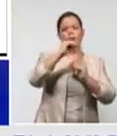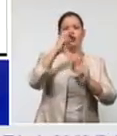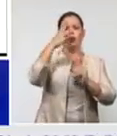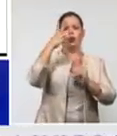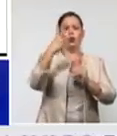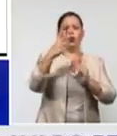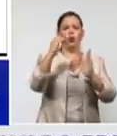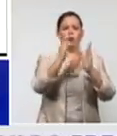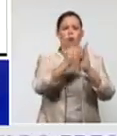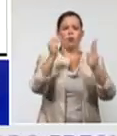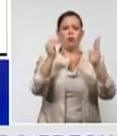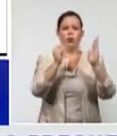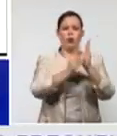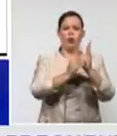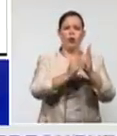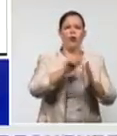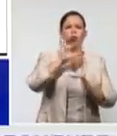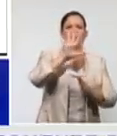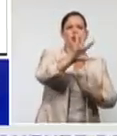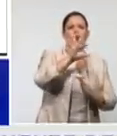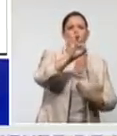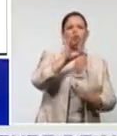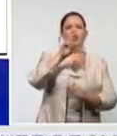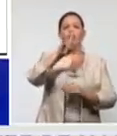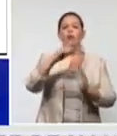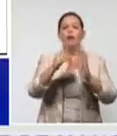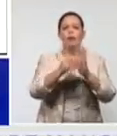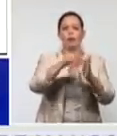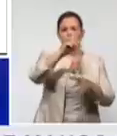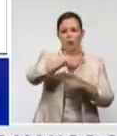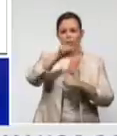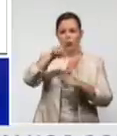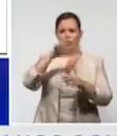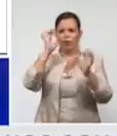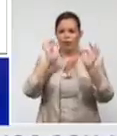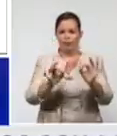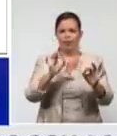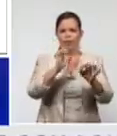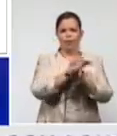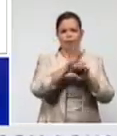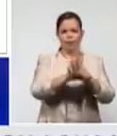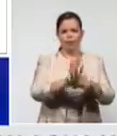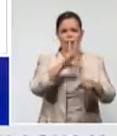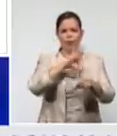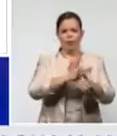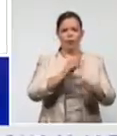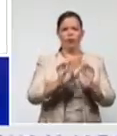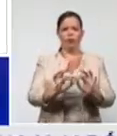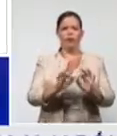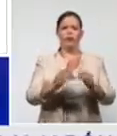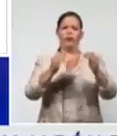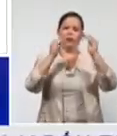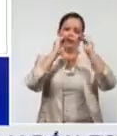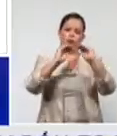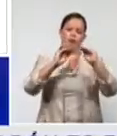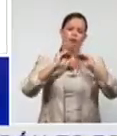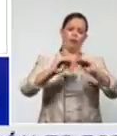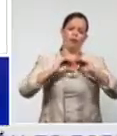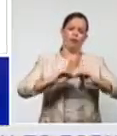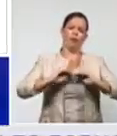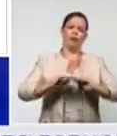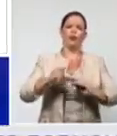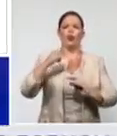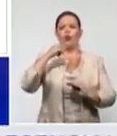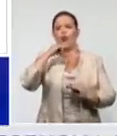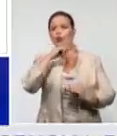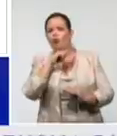2.589.000 casos confirmados, y como ustedes ven ahí en orden, Rusia, Sudáfrica, y de